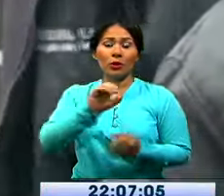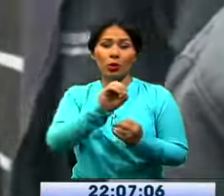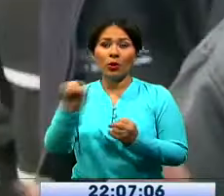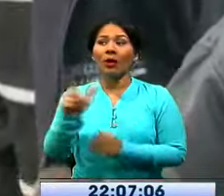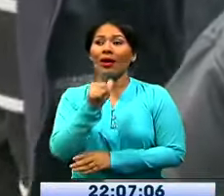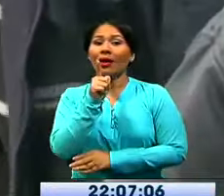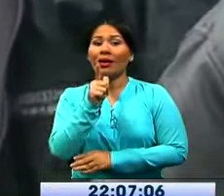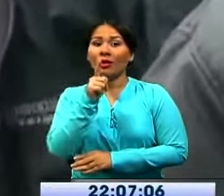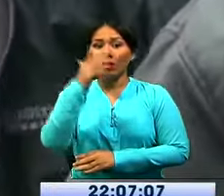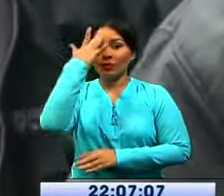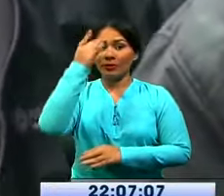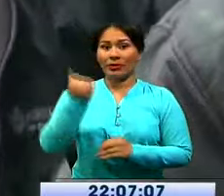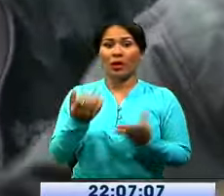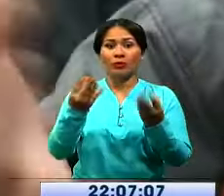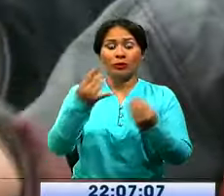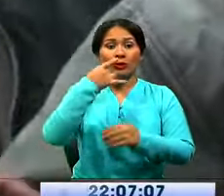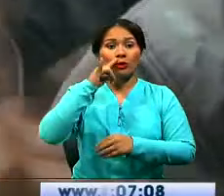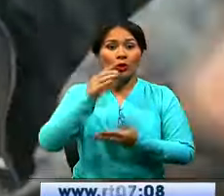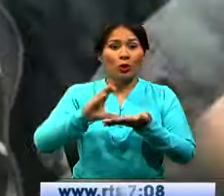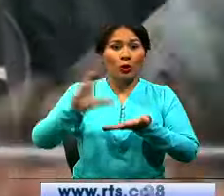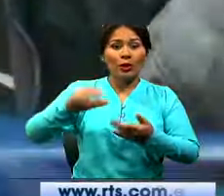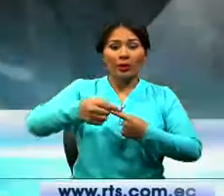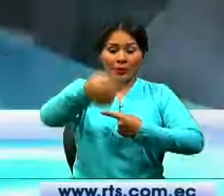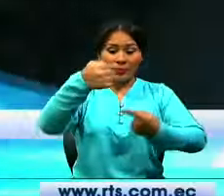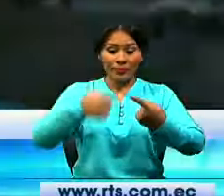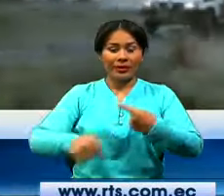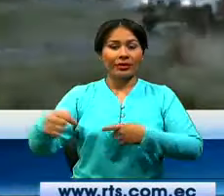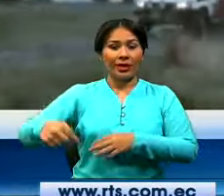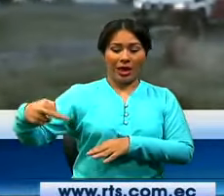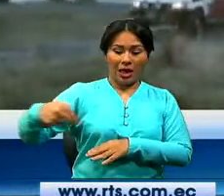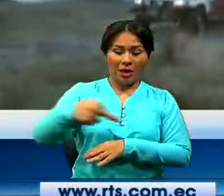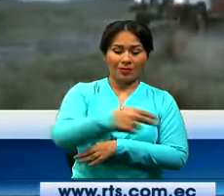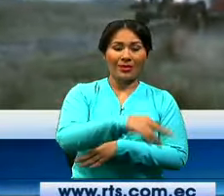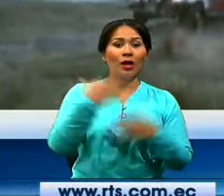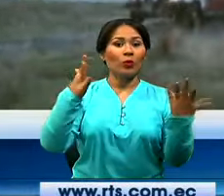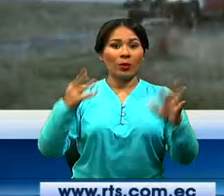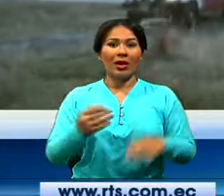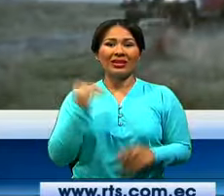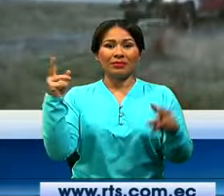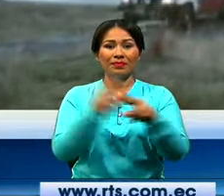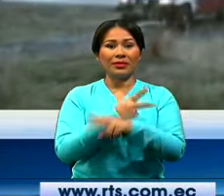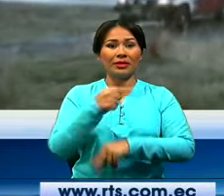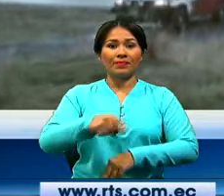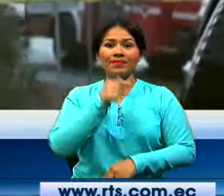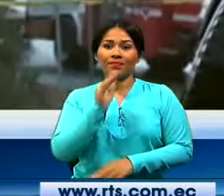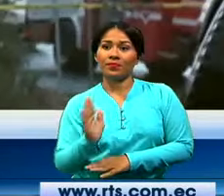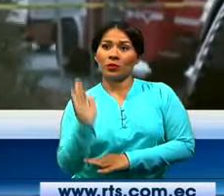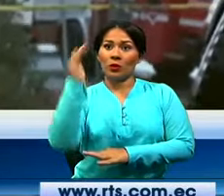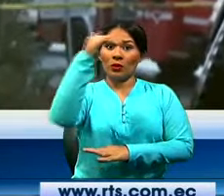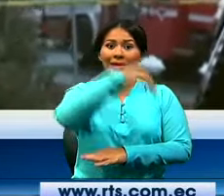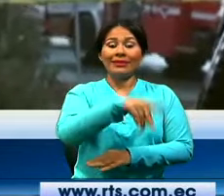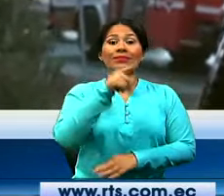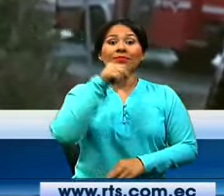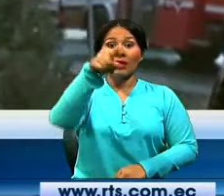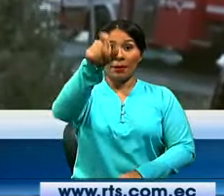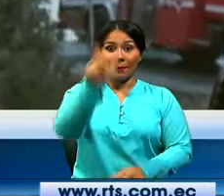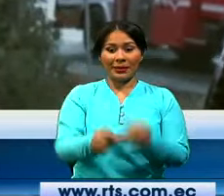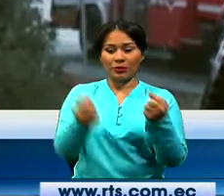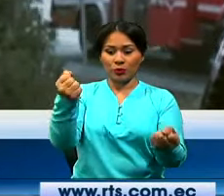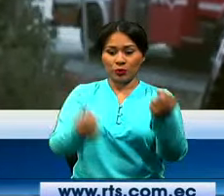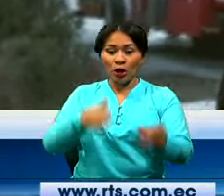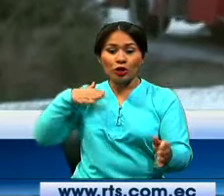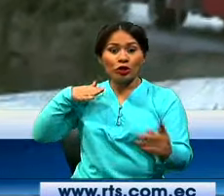de escuela, niños de colegio, cruzamos para allá y para acá. De quién estaba en el volante nadie sabía. Aparentemente,